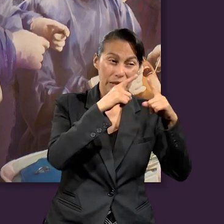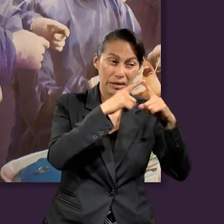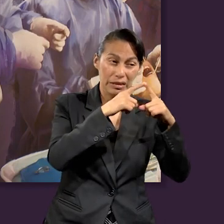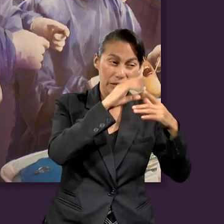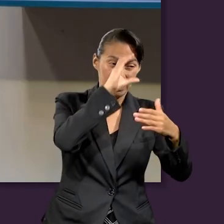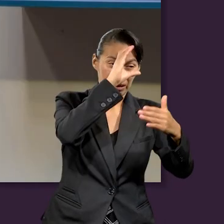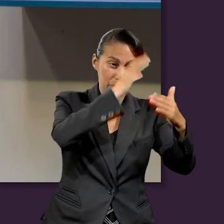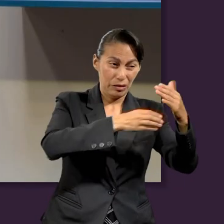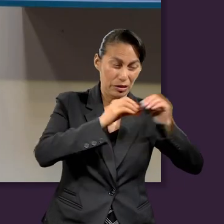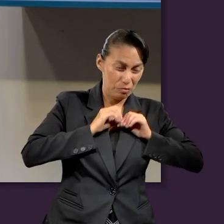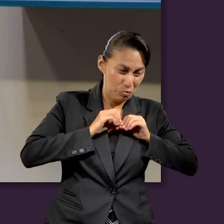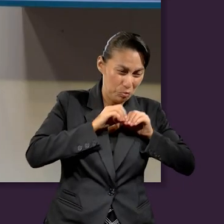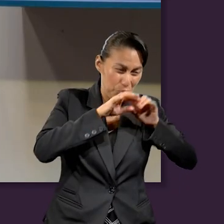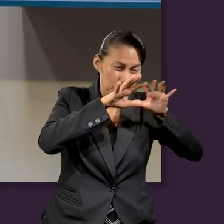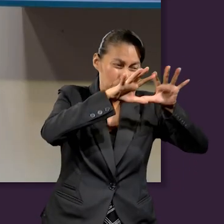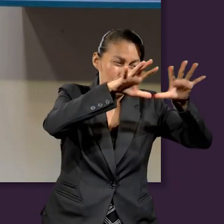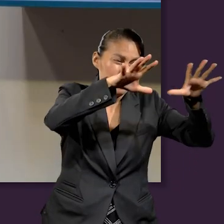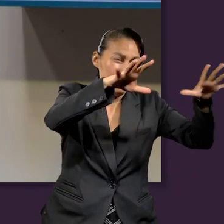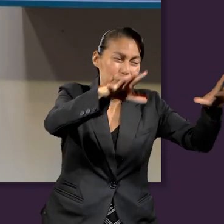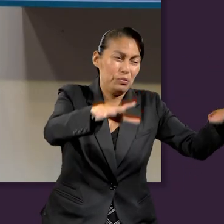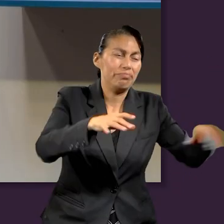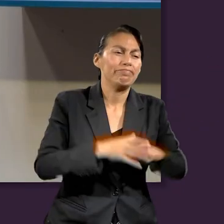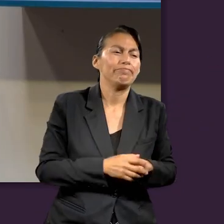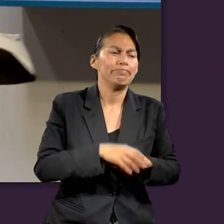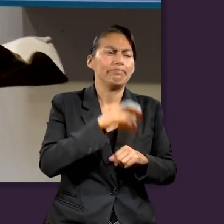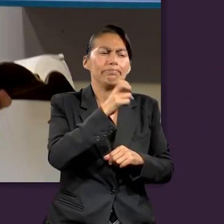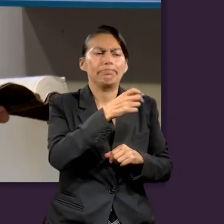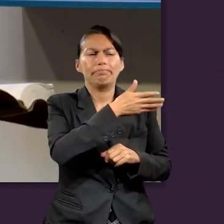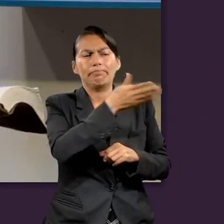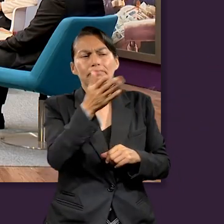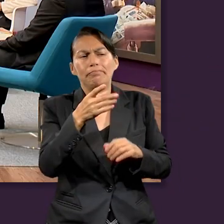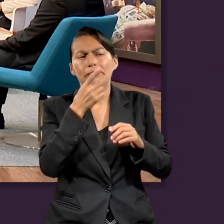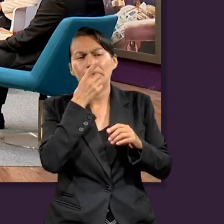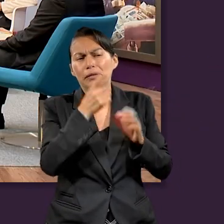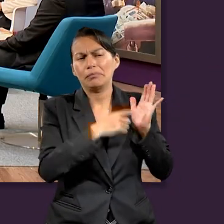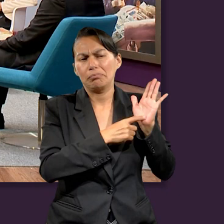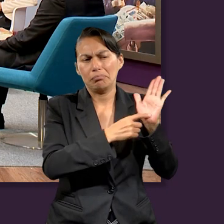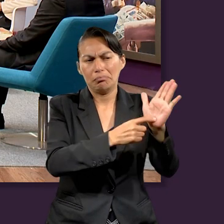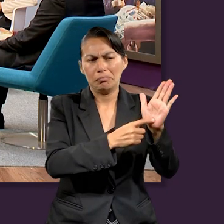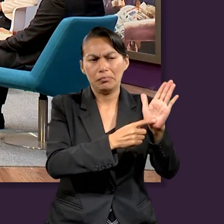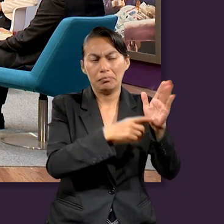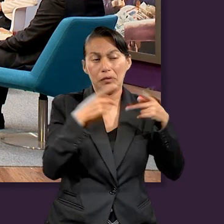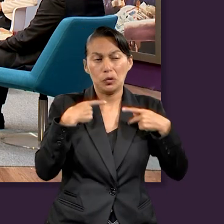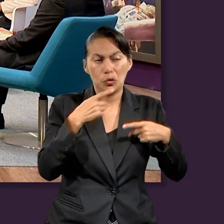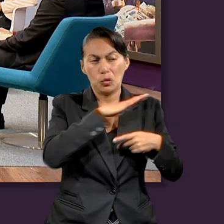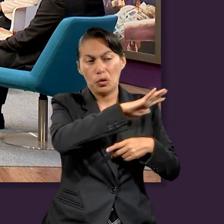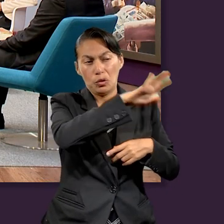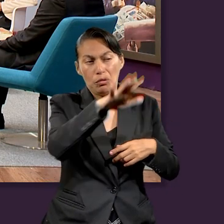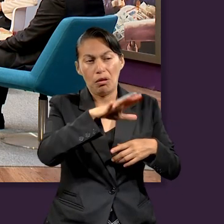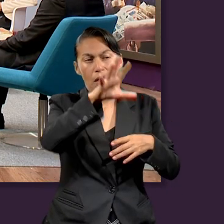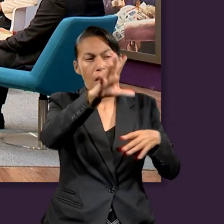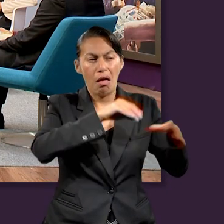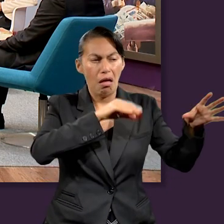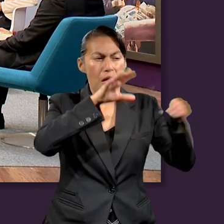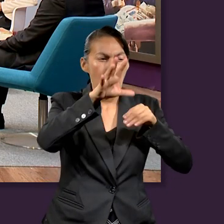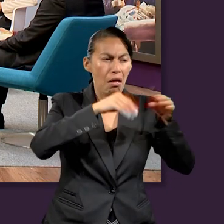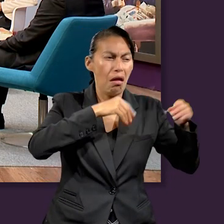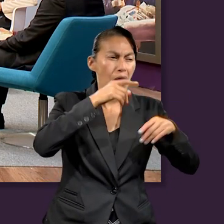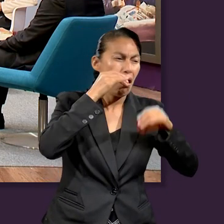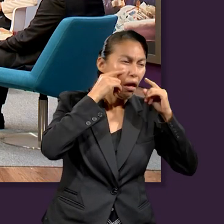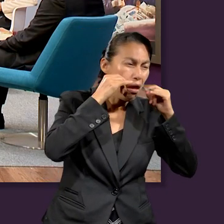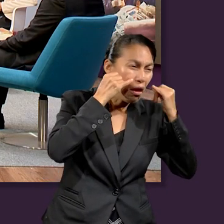iglesia a nivel mundial es una influencia que se extiende, una influencia extendible a todos los